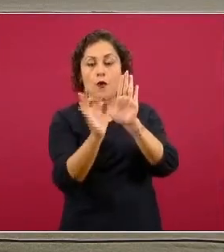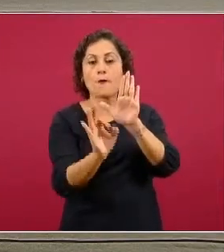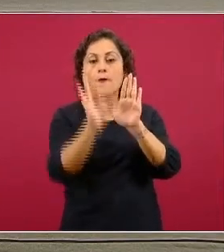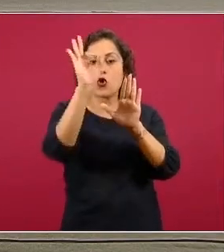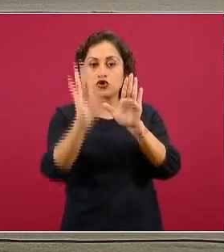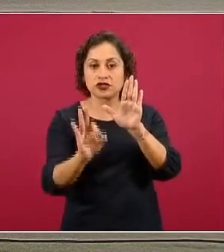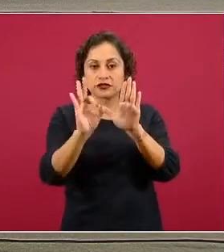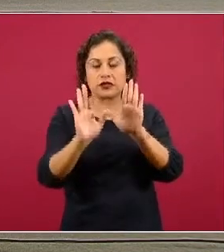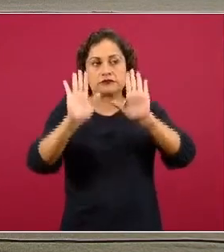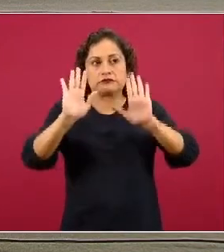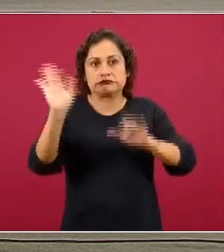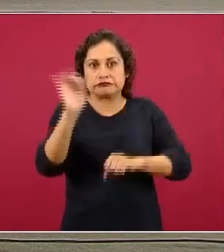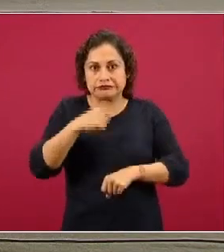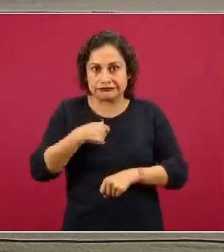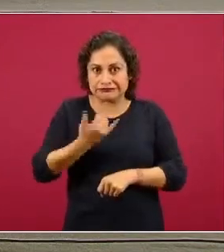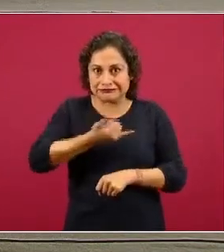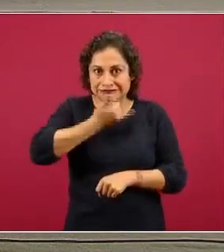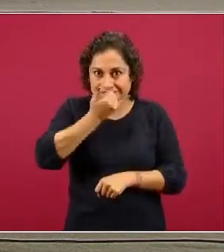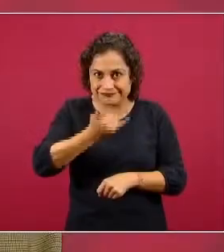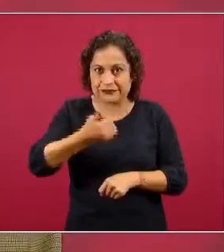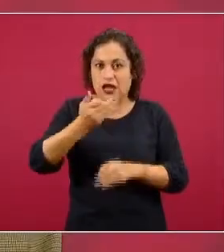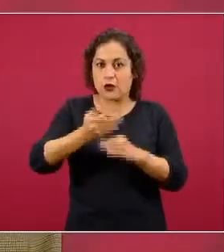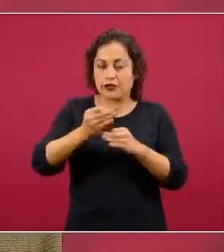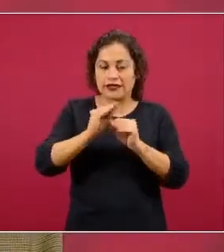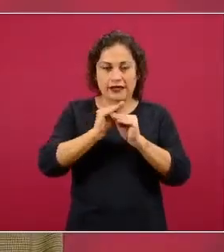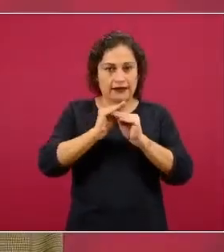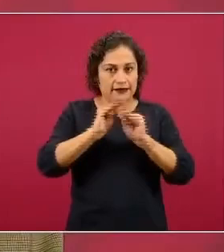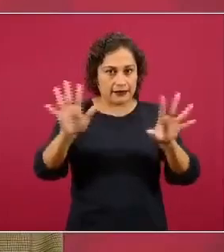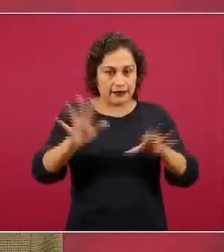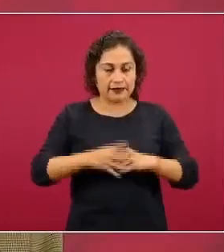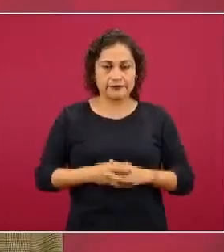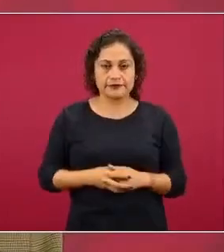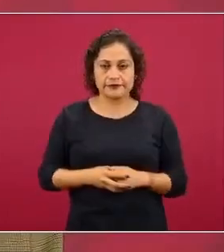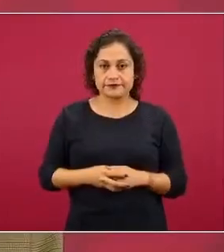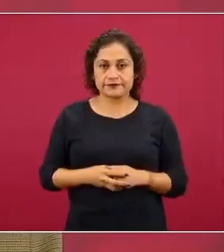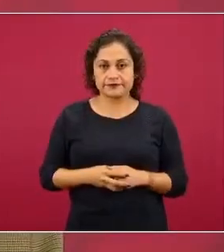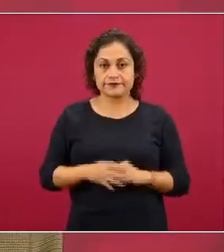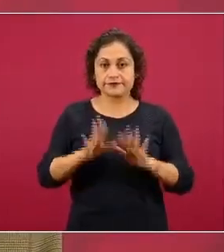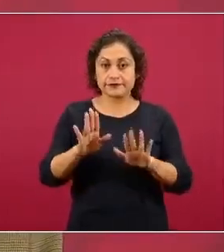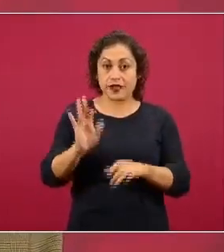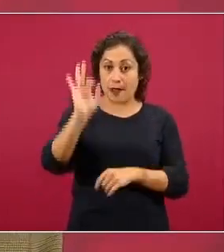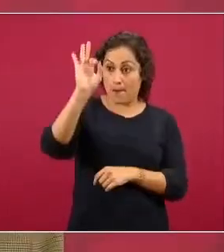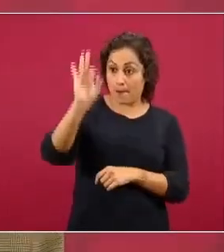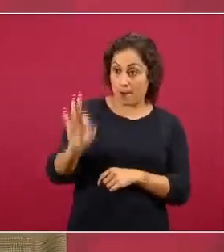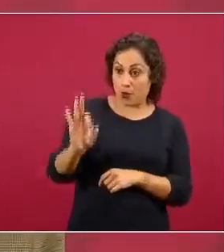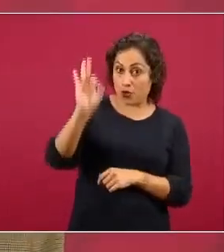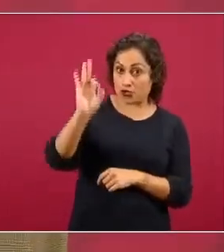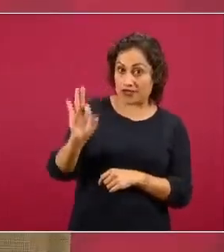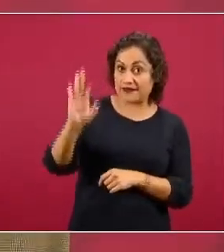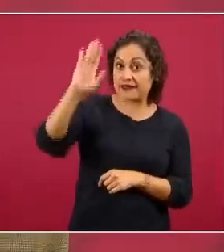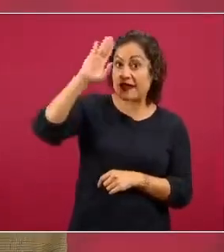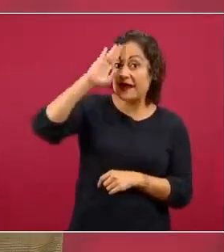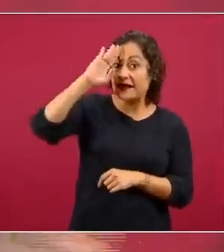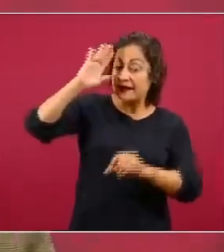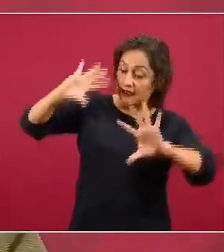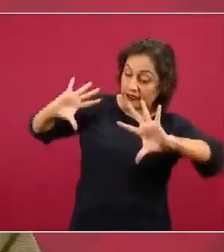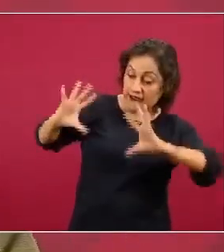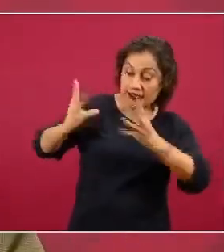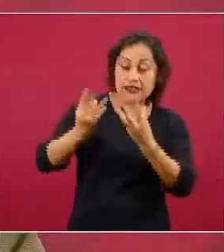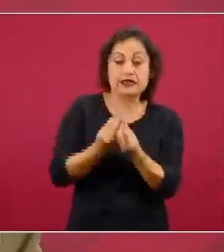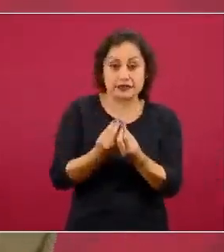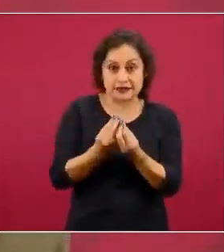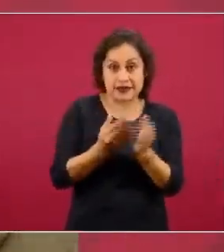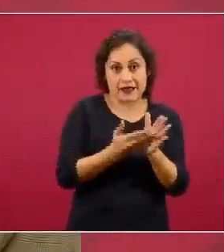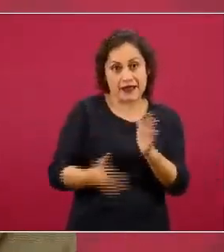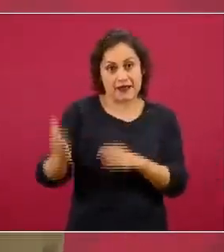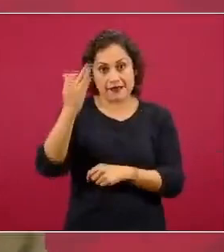fui, lo quiero ser claramente, el porcentaje de exceso acumulado durante todo el